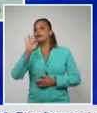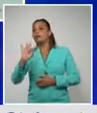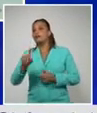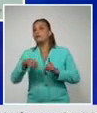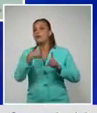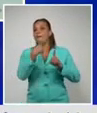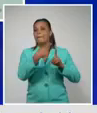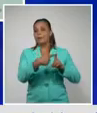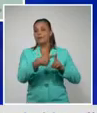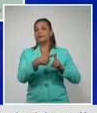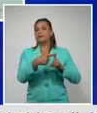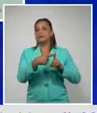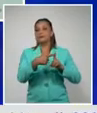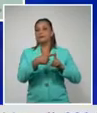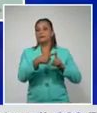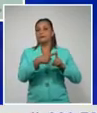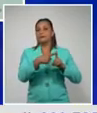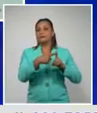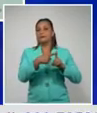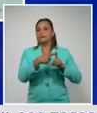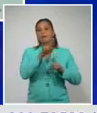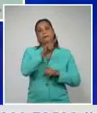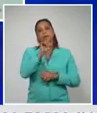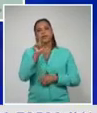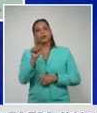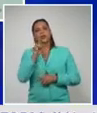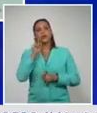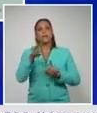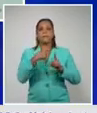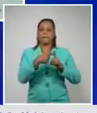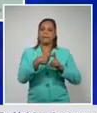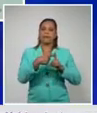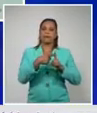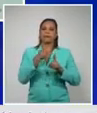autóctonos, 21 más que el día anterior.